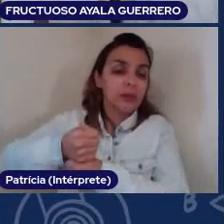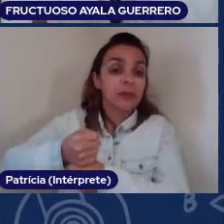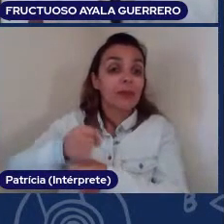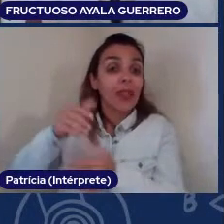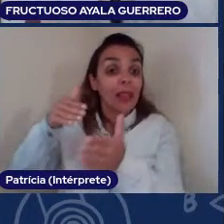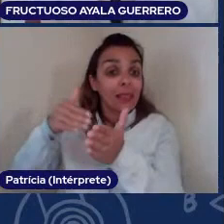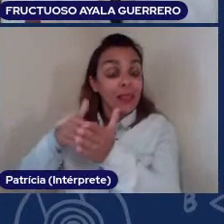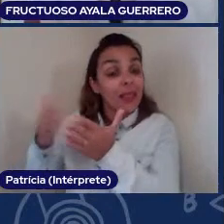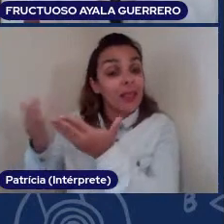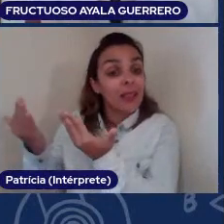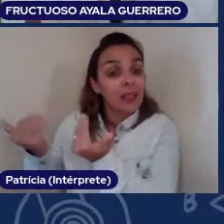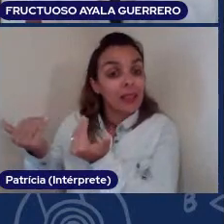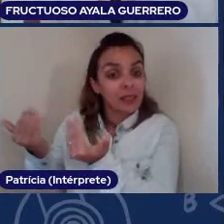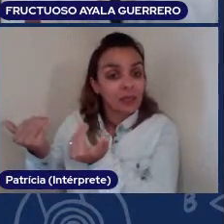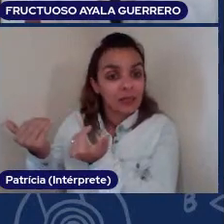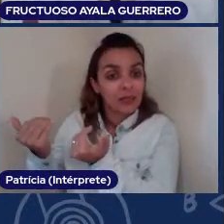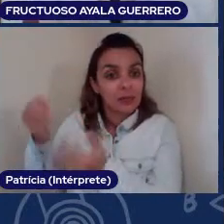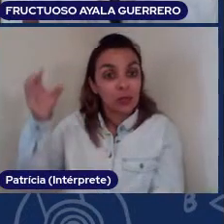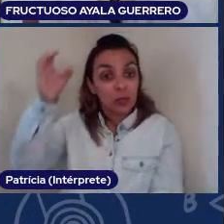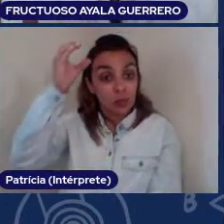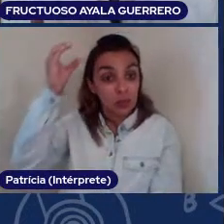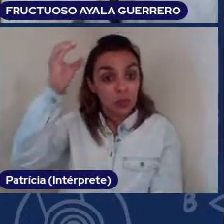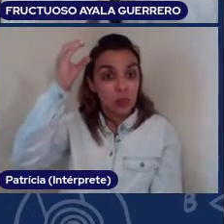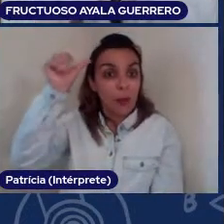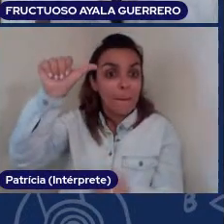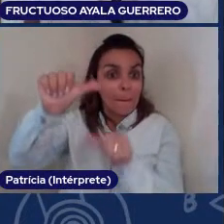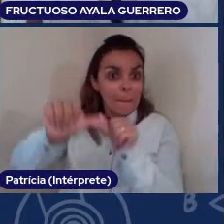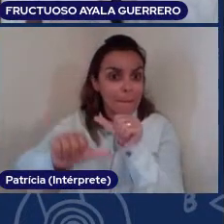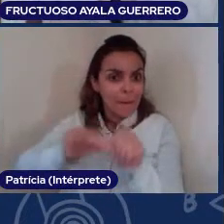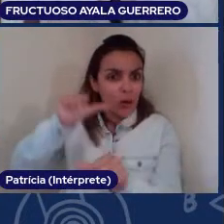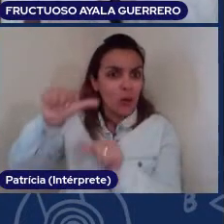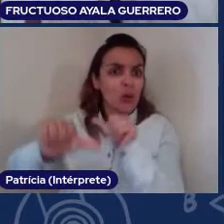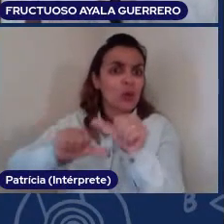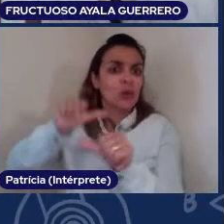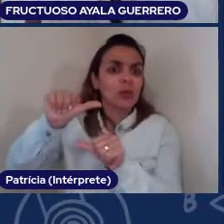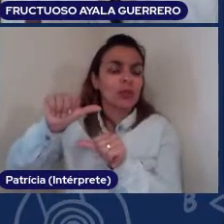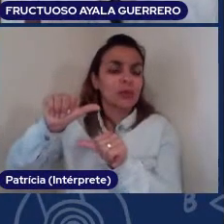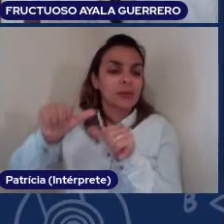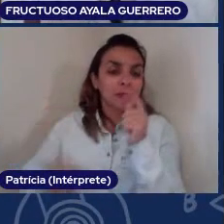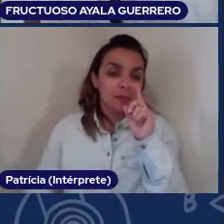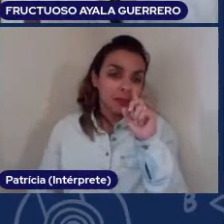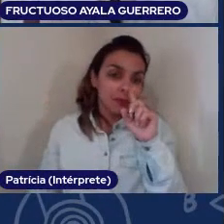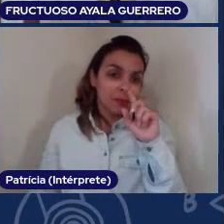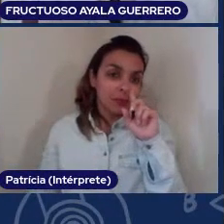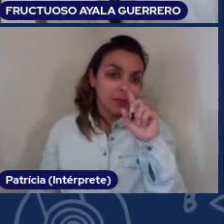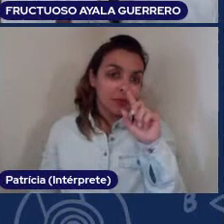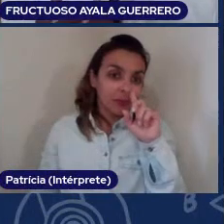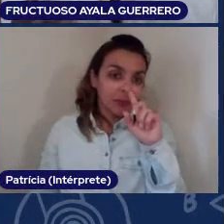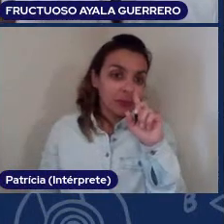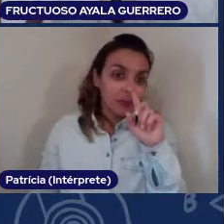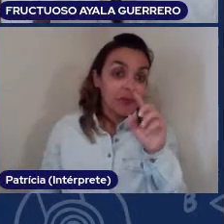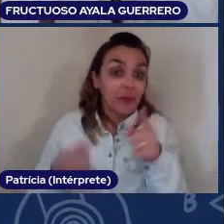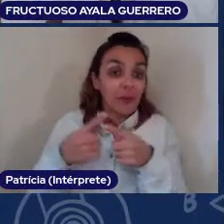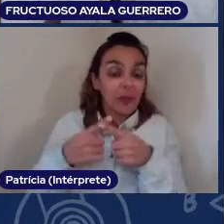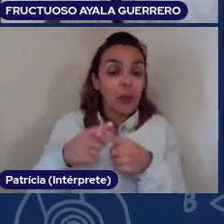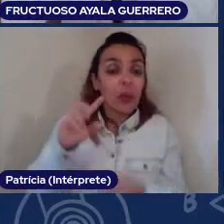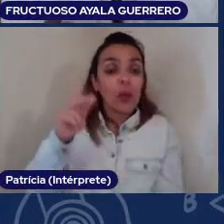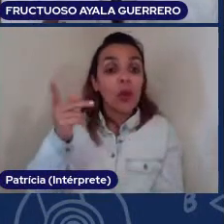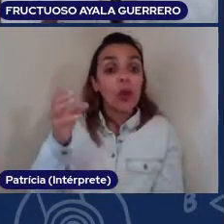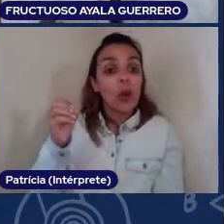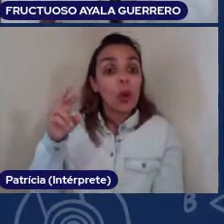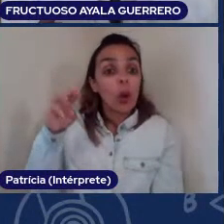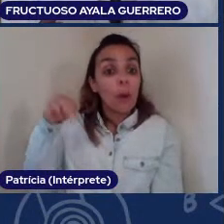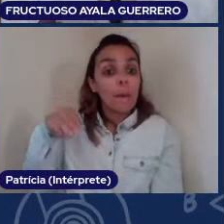adolescencia, donde la actividad cerebral se modifica, porque hay un cambio significativo en liberación de hormonas que pueden afectar